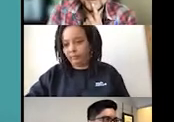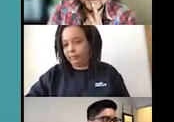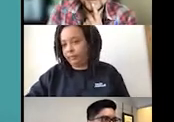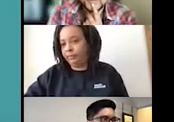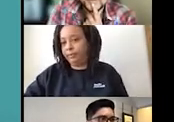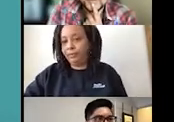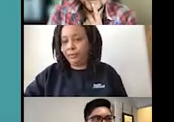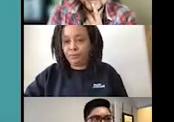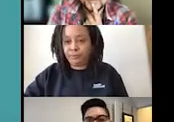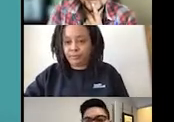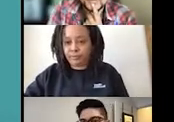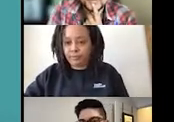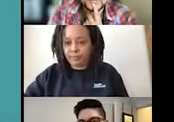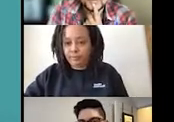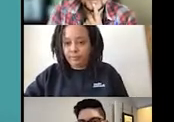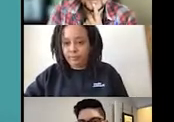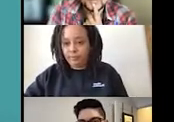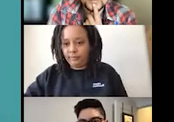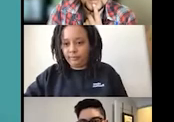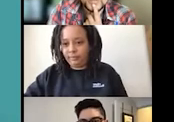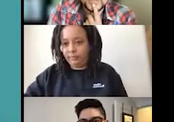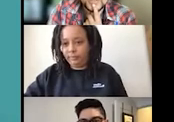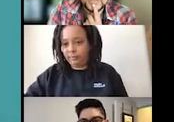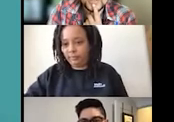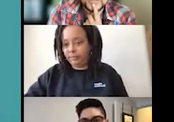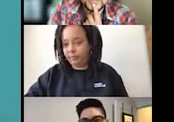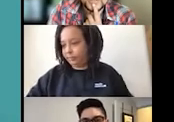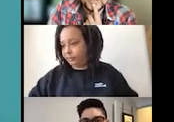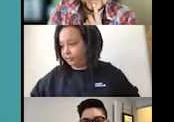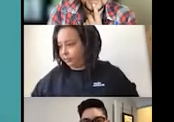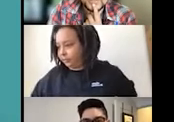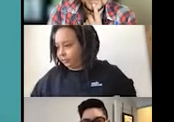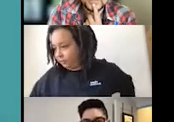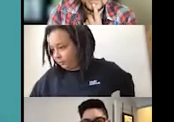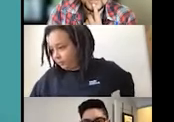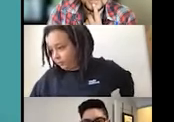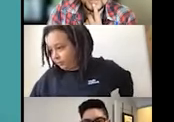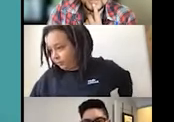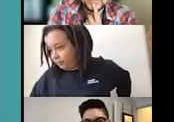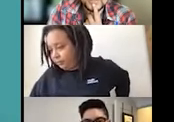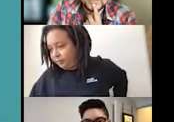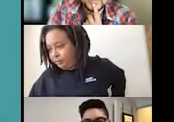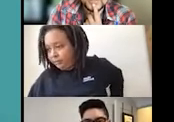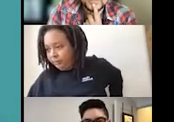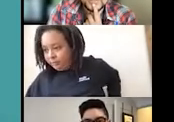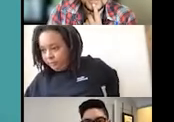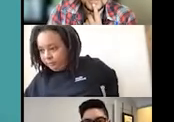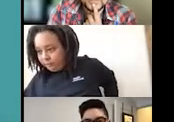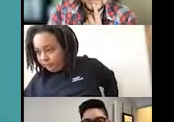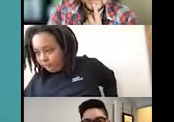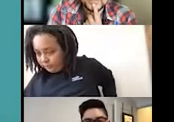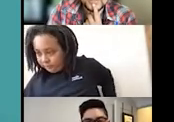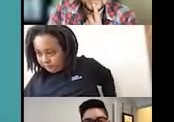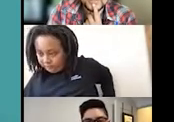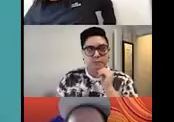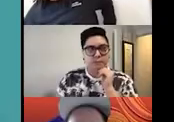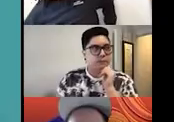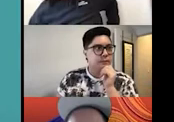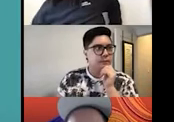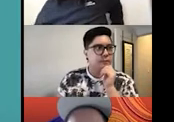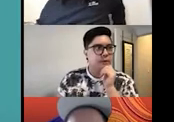debería quedarme aquí para para ver si hay un problema o me voy a un cuarto pequeño